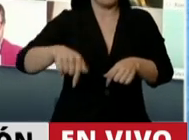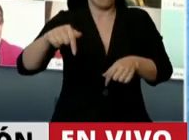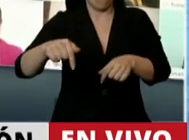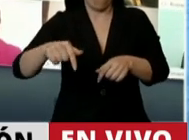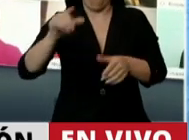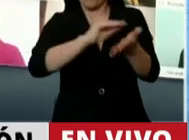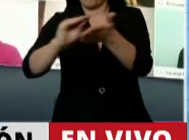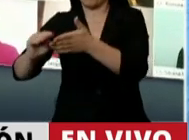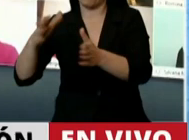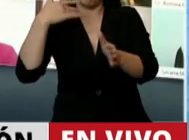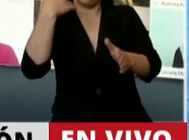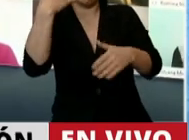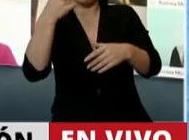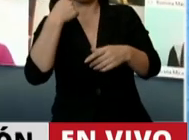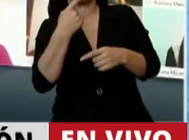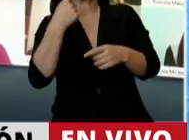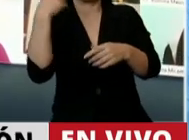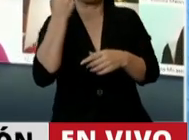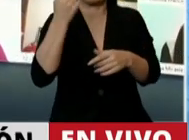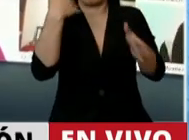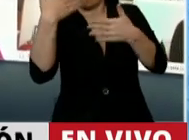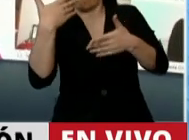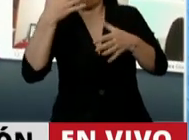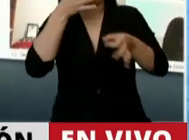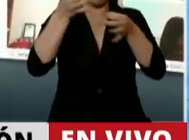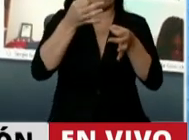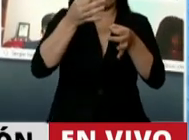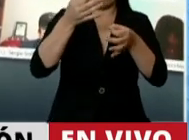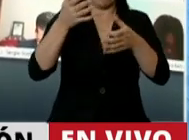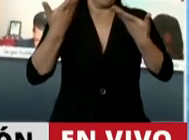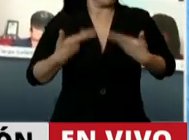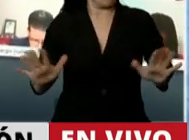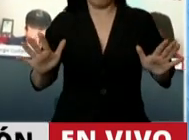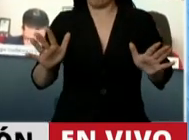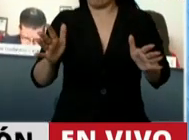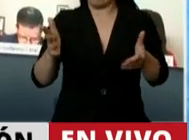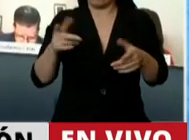diálogo político, el diálogo franco, el diálogo